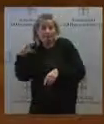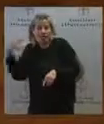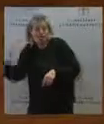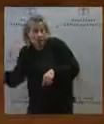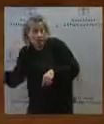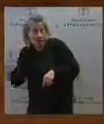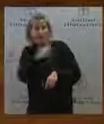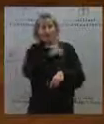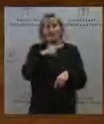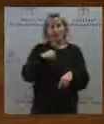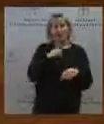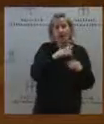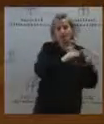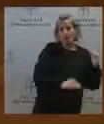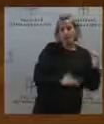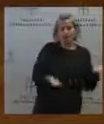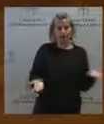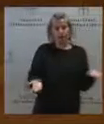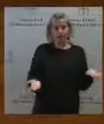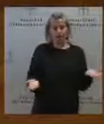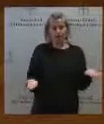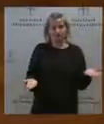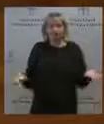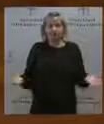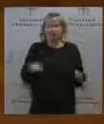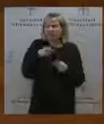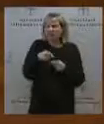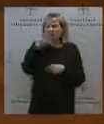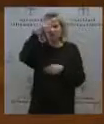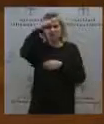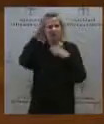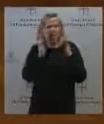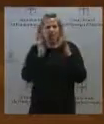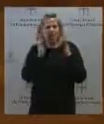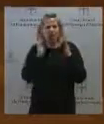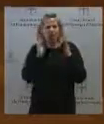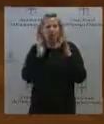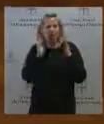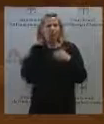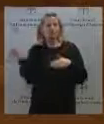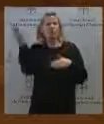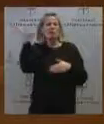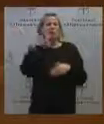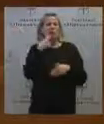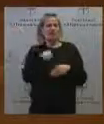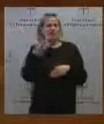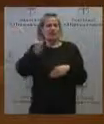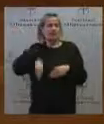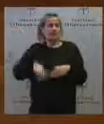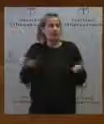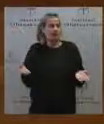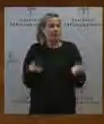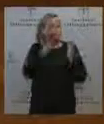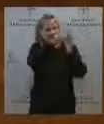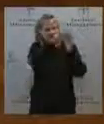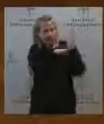una mejora en la atención. Ahí están las listas de espera para intervenciones quirúrgicas, para ver a un especialista, las dificultades para que